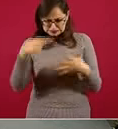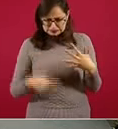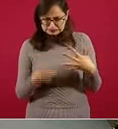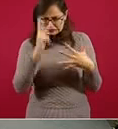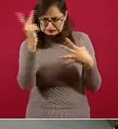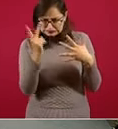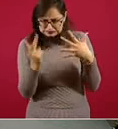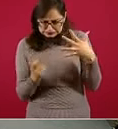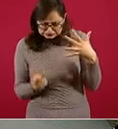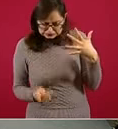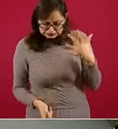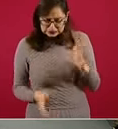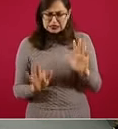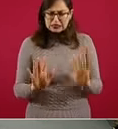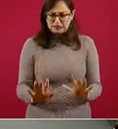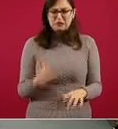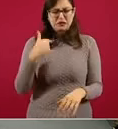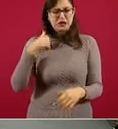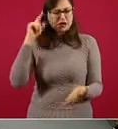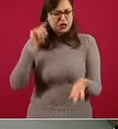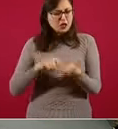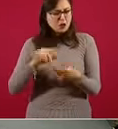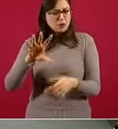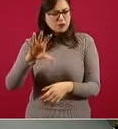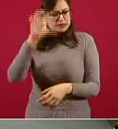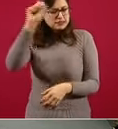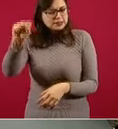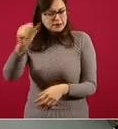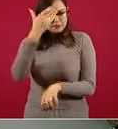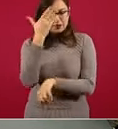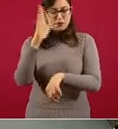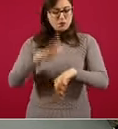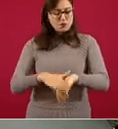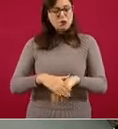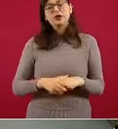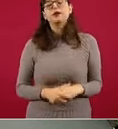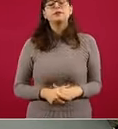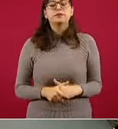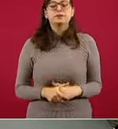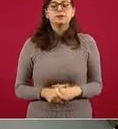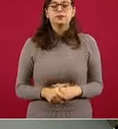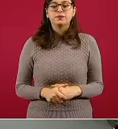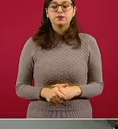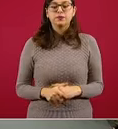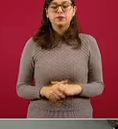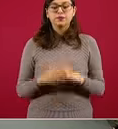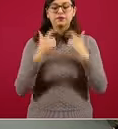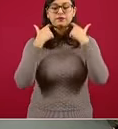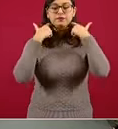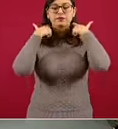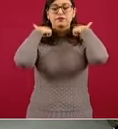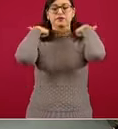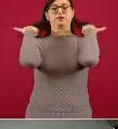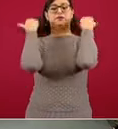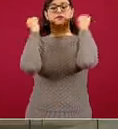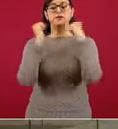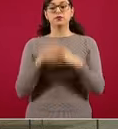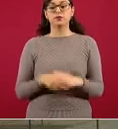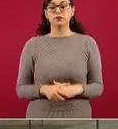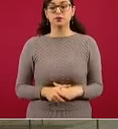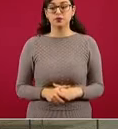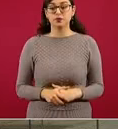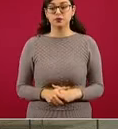tratar de, creo que las recuerdo todas. A ver, la primera, solamente para confirmar, sí, cuando hablo de